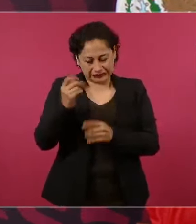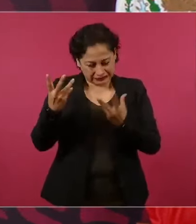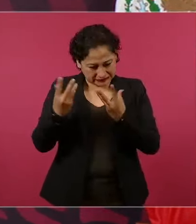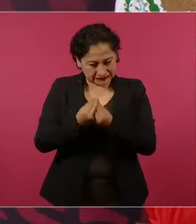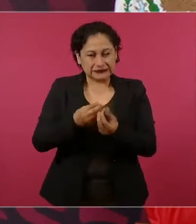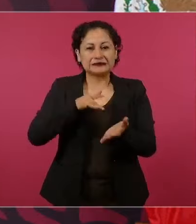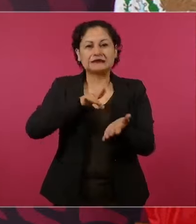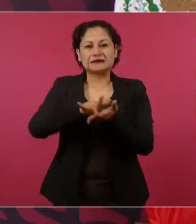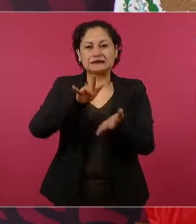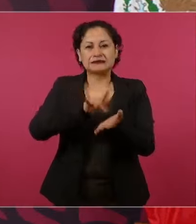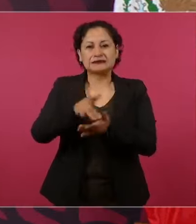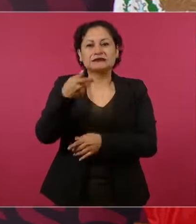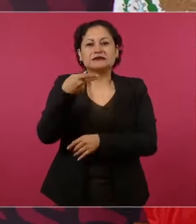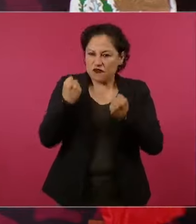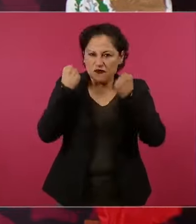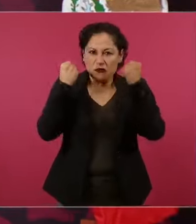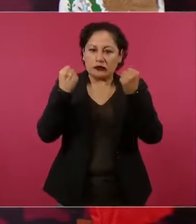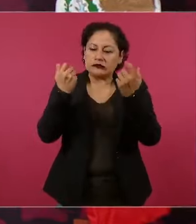fuerte,